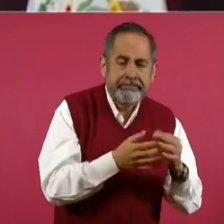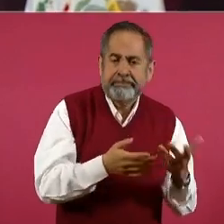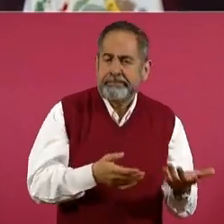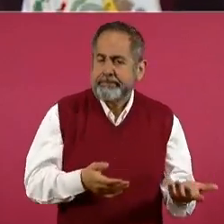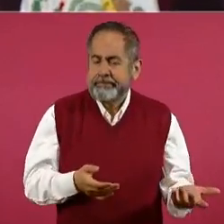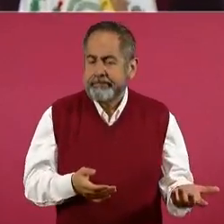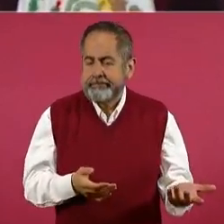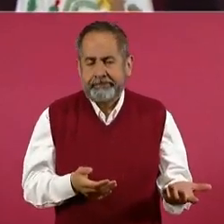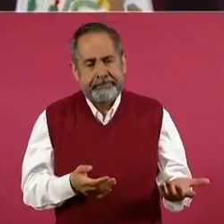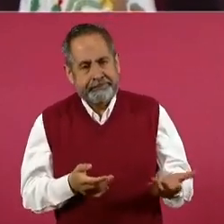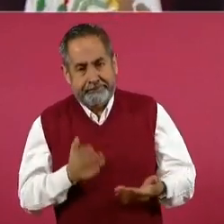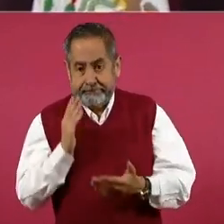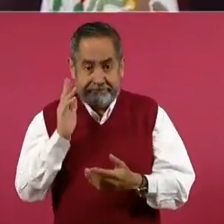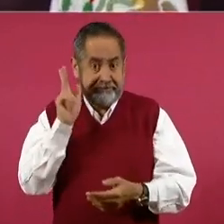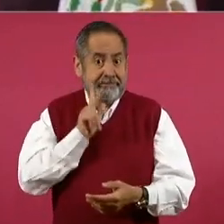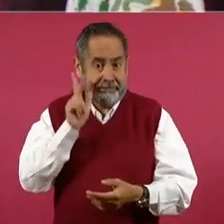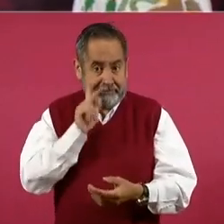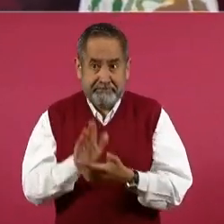que incluso